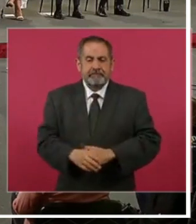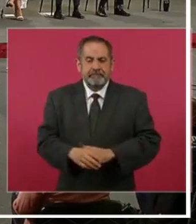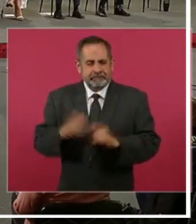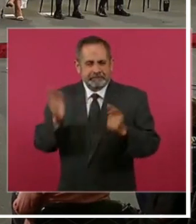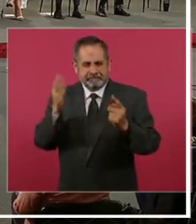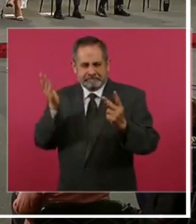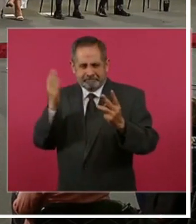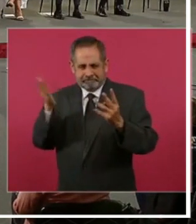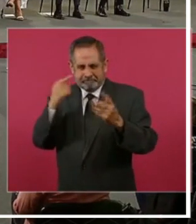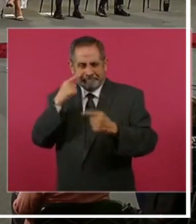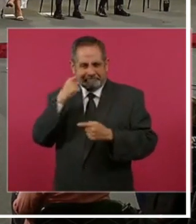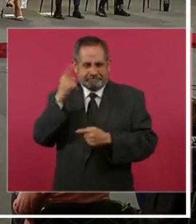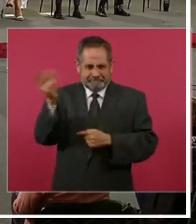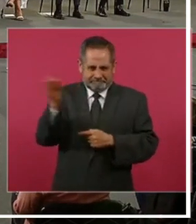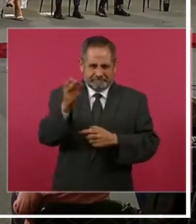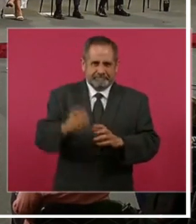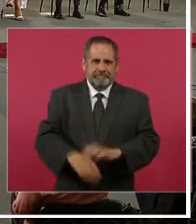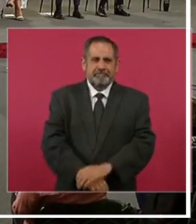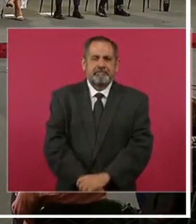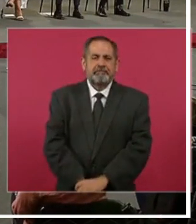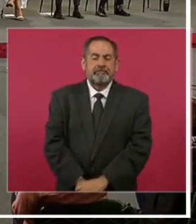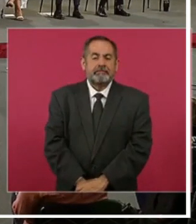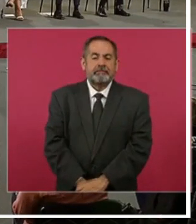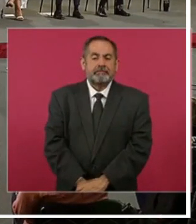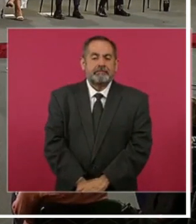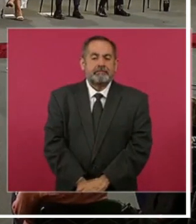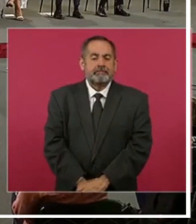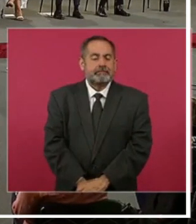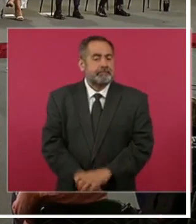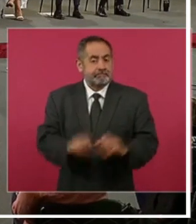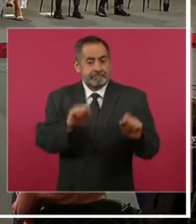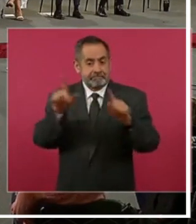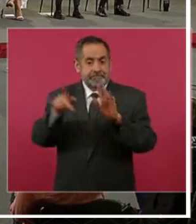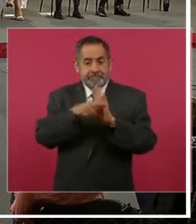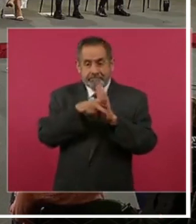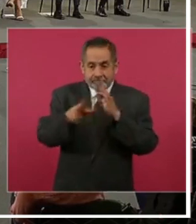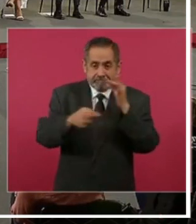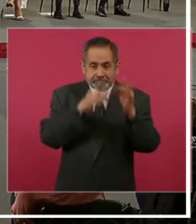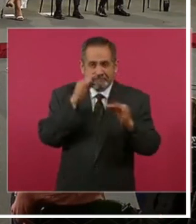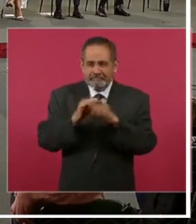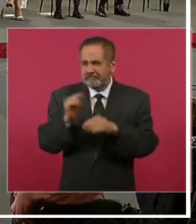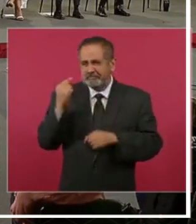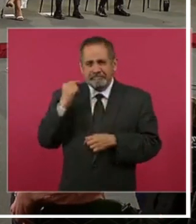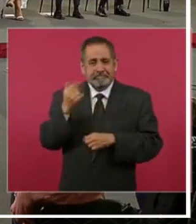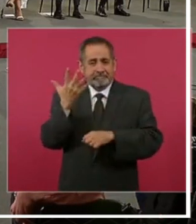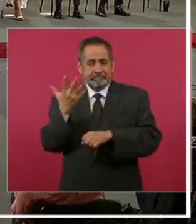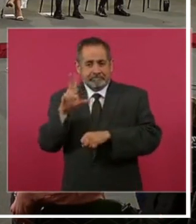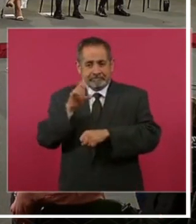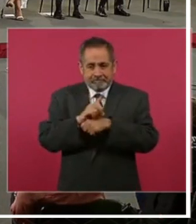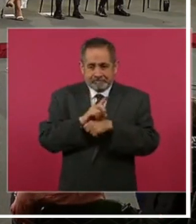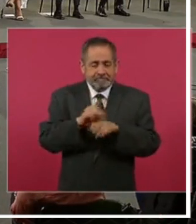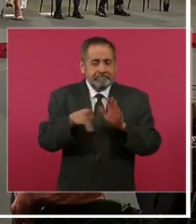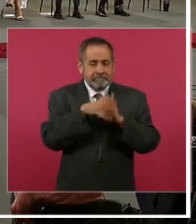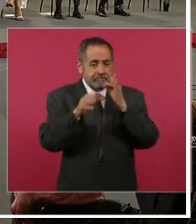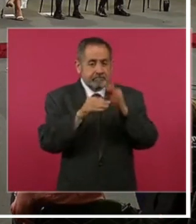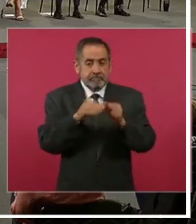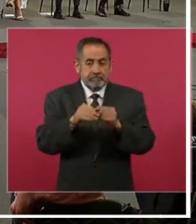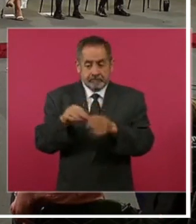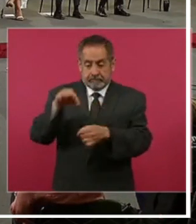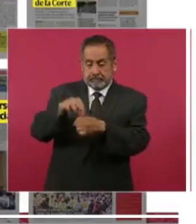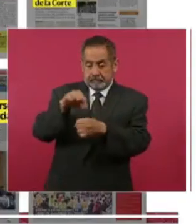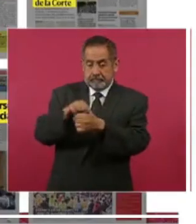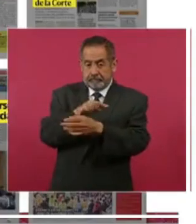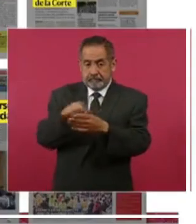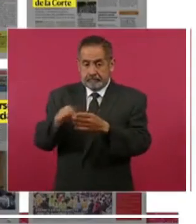páginas que tenemos. Estas portadas de periódicos son de los últimos cinco días antes de los comicios